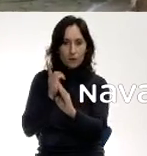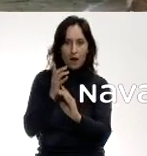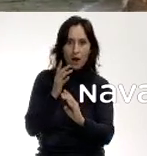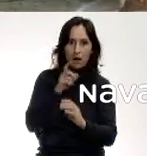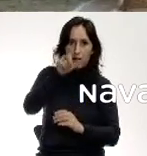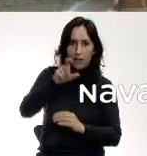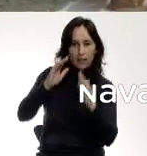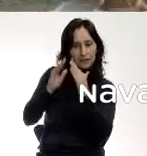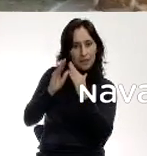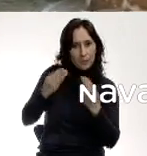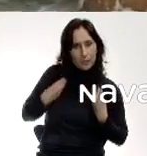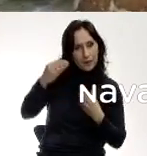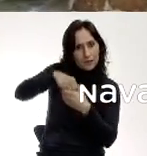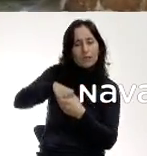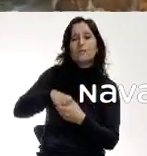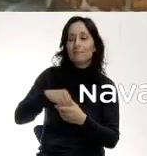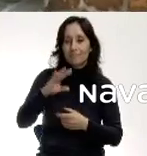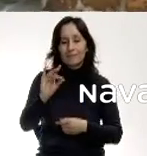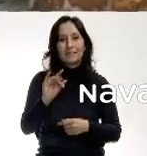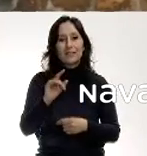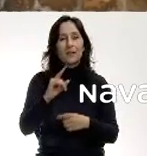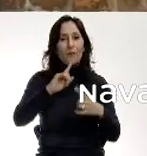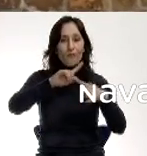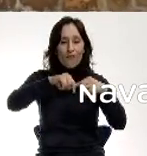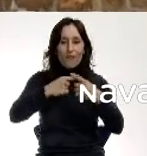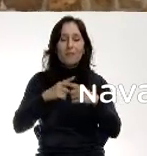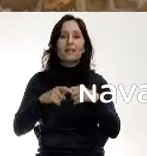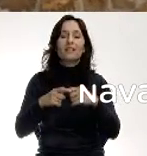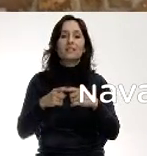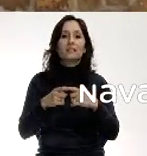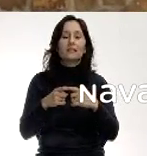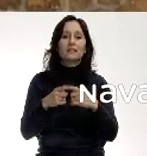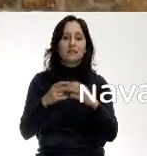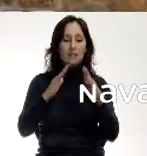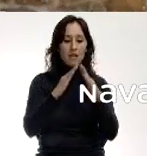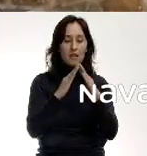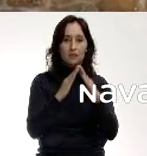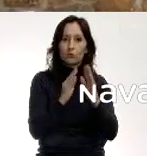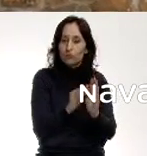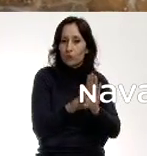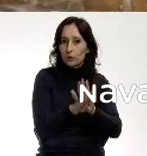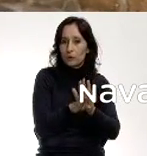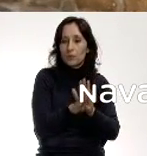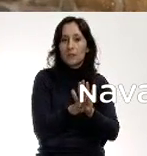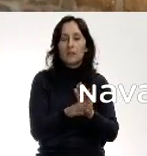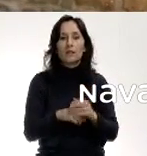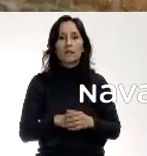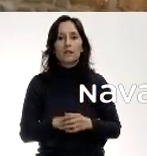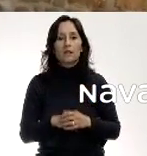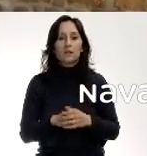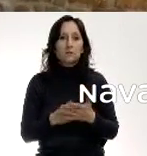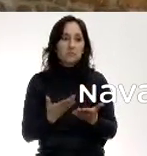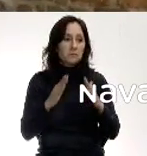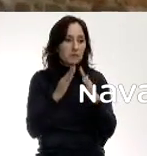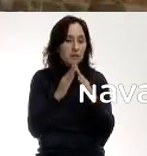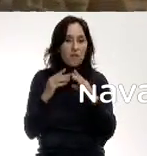todavía viven y habitan. Sí, todavía hay varias familias que tienen su casa aquí, han sido pues la casa